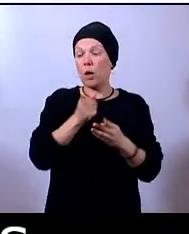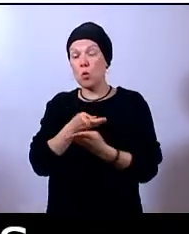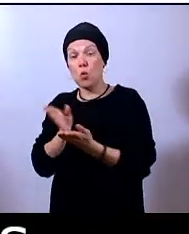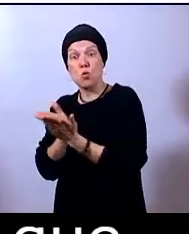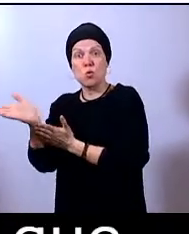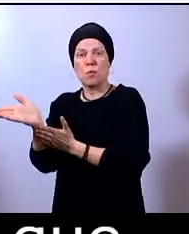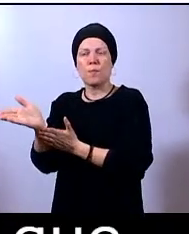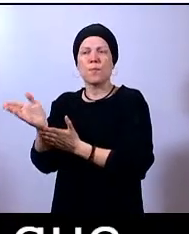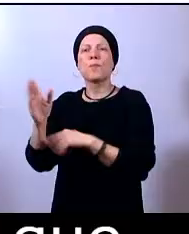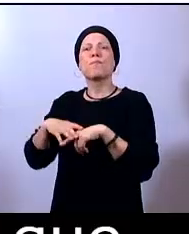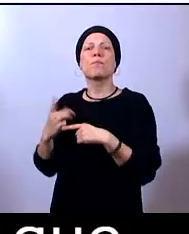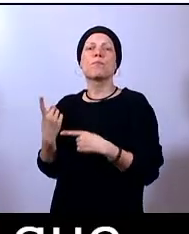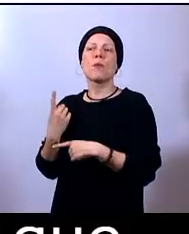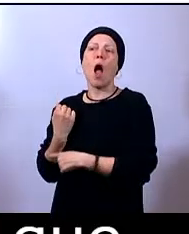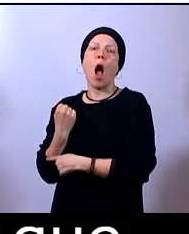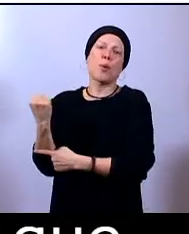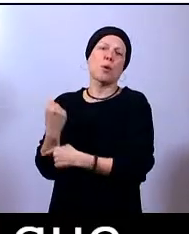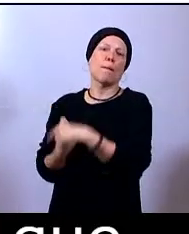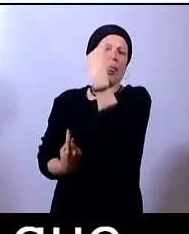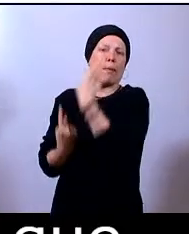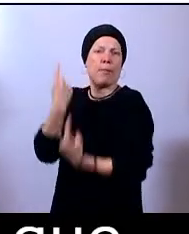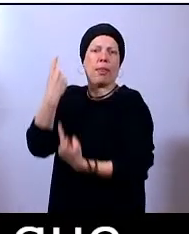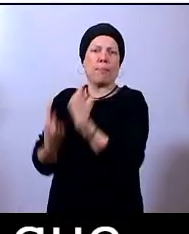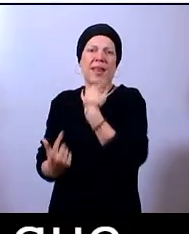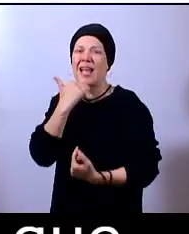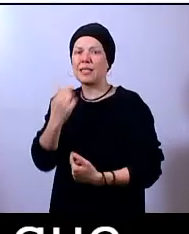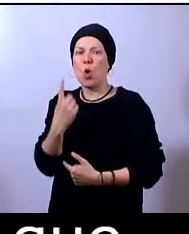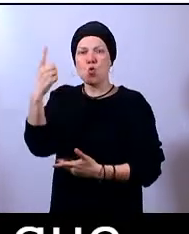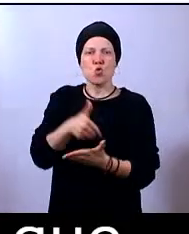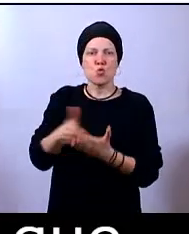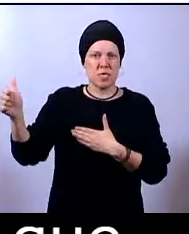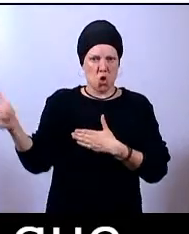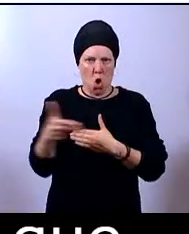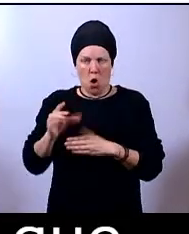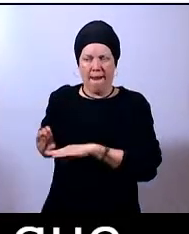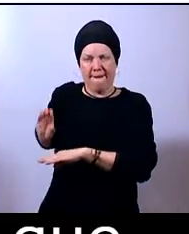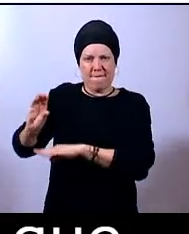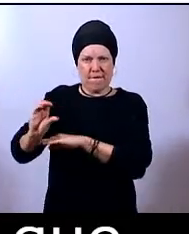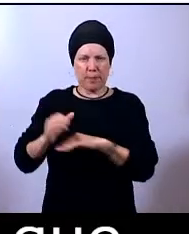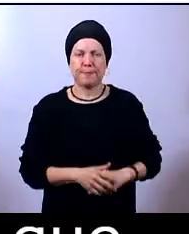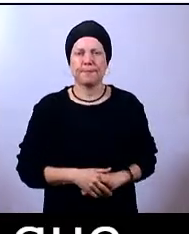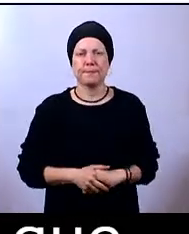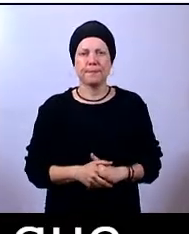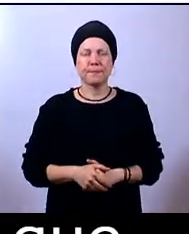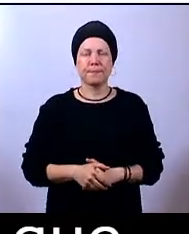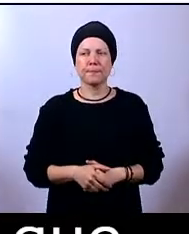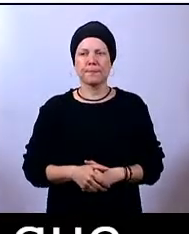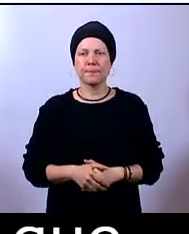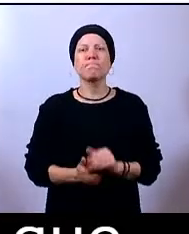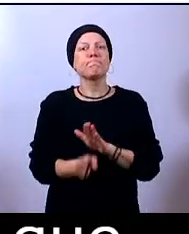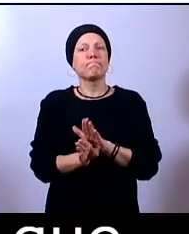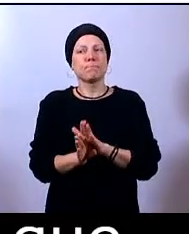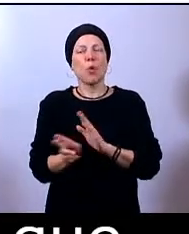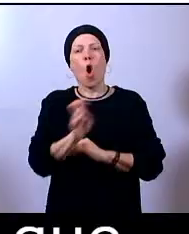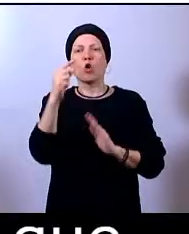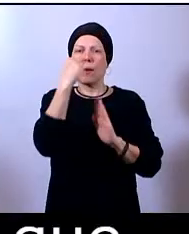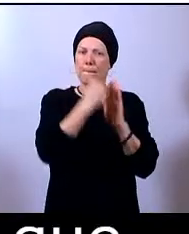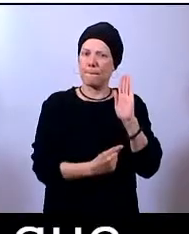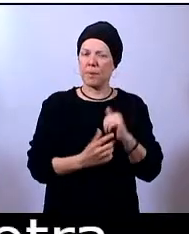para las que requieren apoyo puntual, por casi 1 millón de euros. Y seguimos con otra